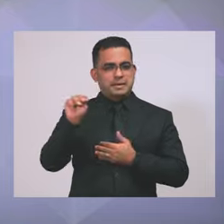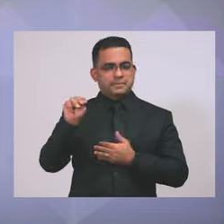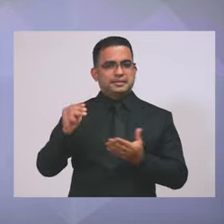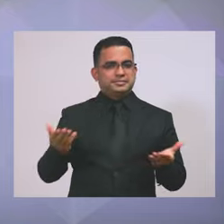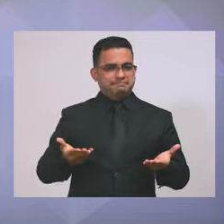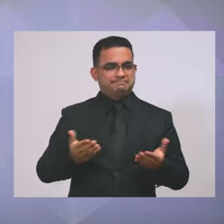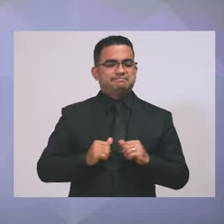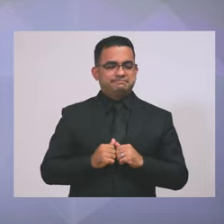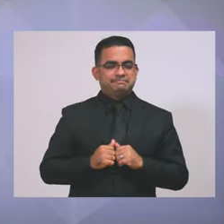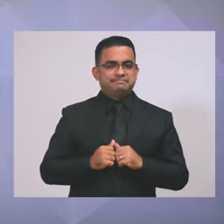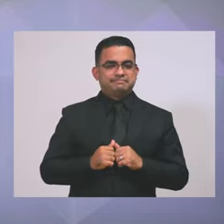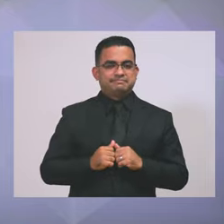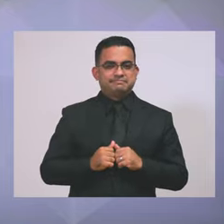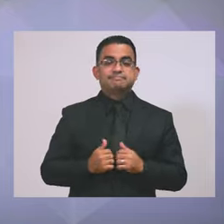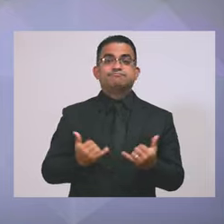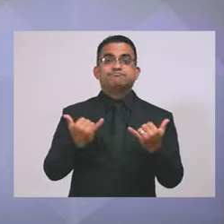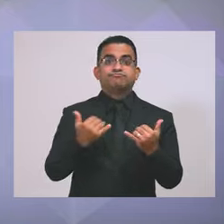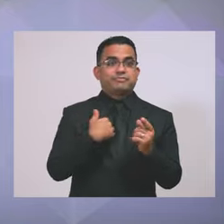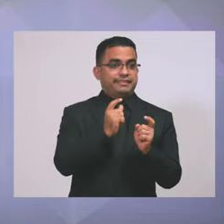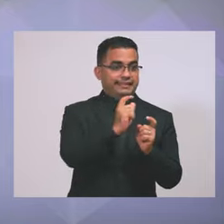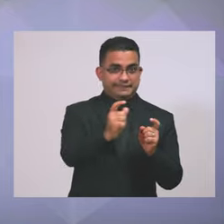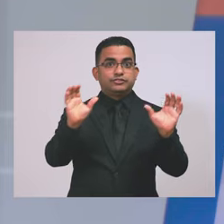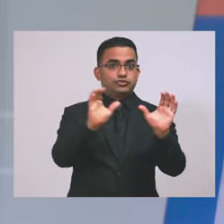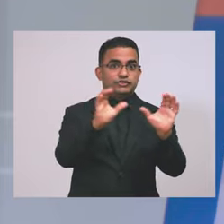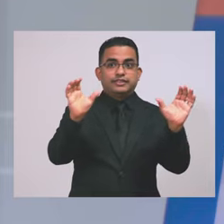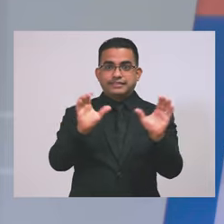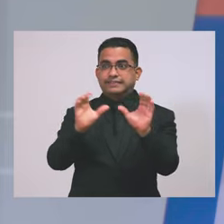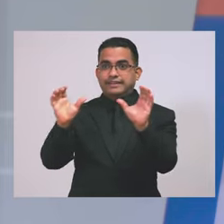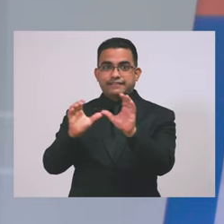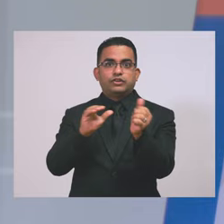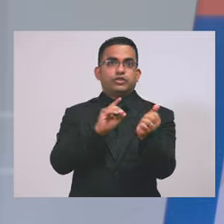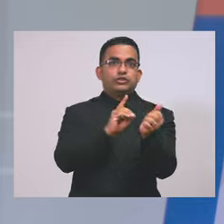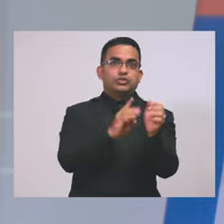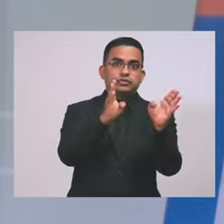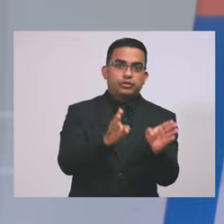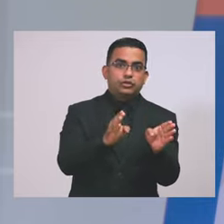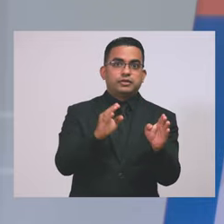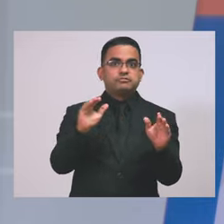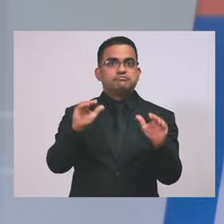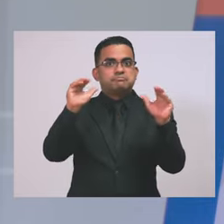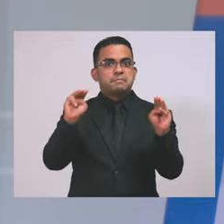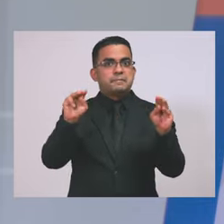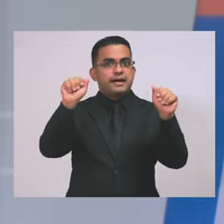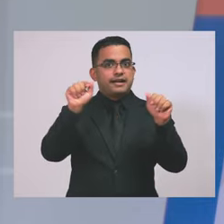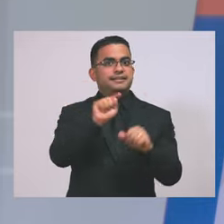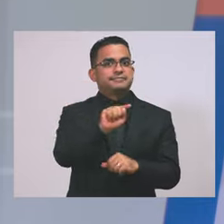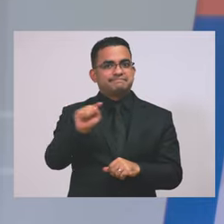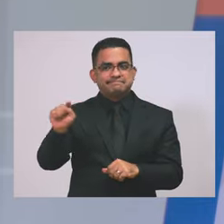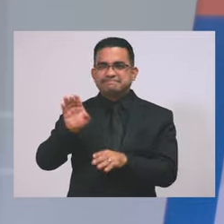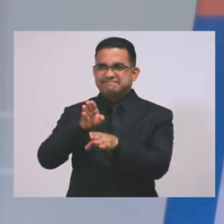pontificia universidad católica madre y maestra les otorgó los títulos y certificados de doctores